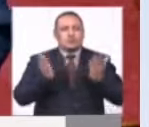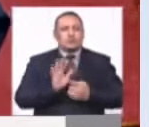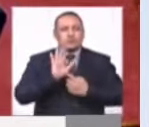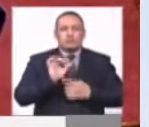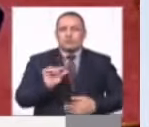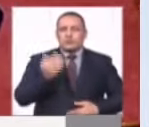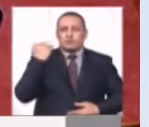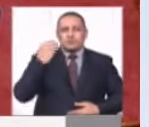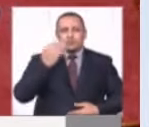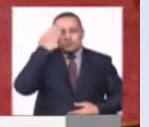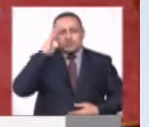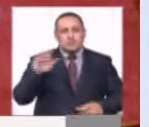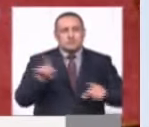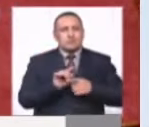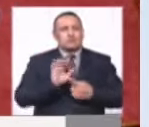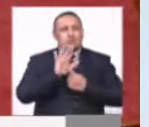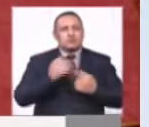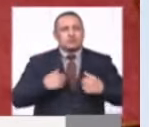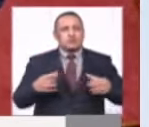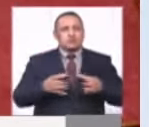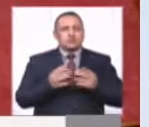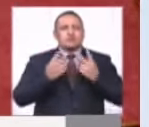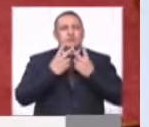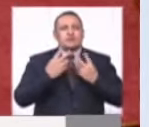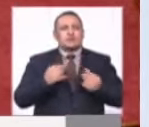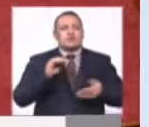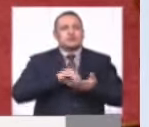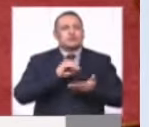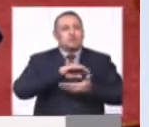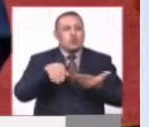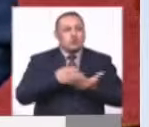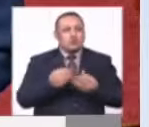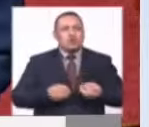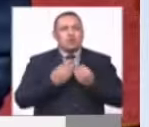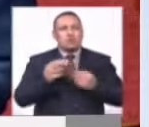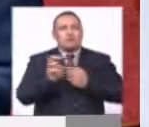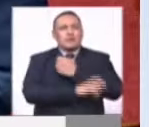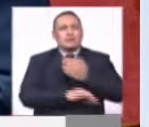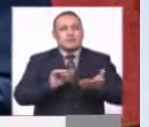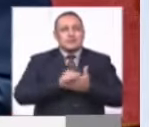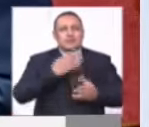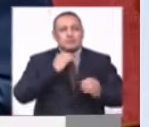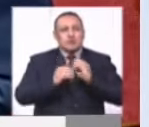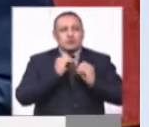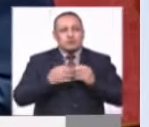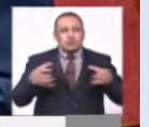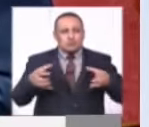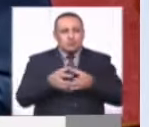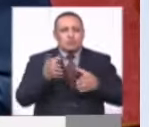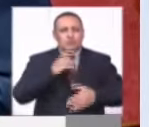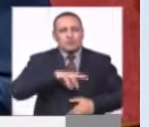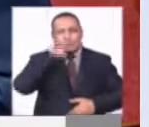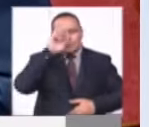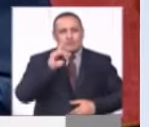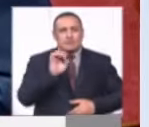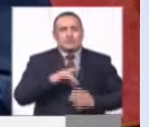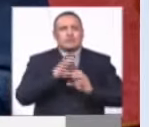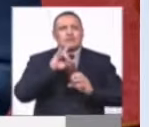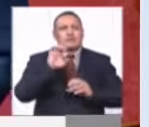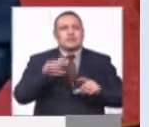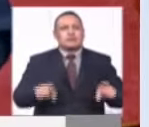hace unos días, nos muestra a nosotros, a pesar de todo, como el país que mejor está conteniendo el dengue en